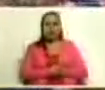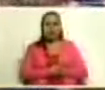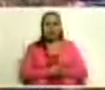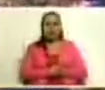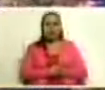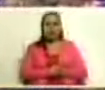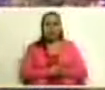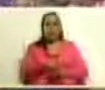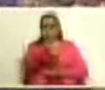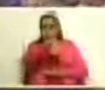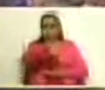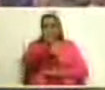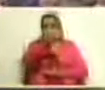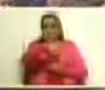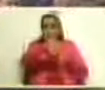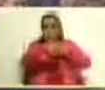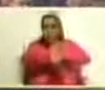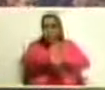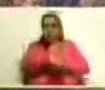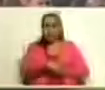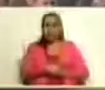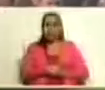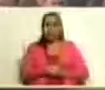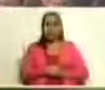¿Les parece?